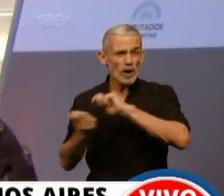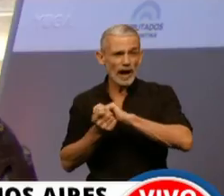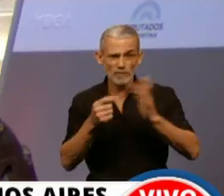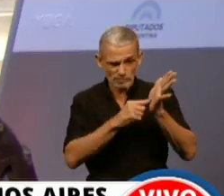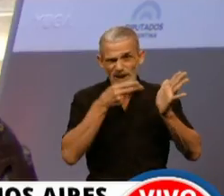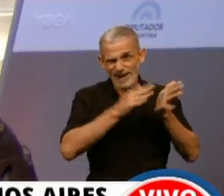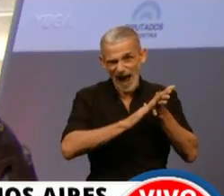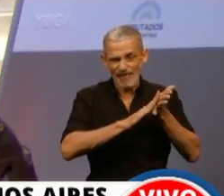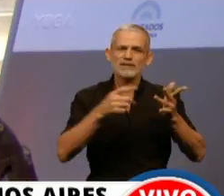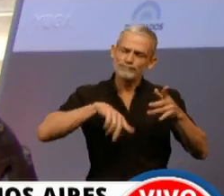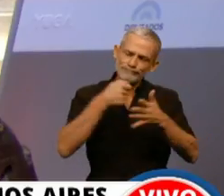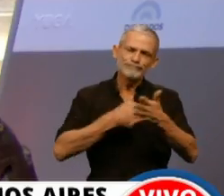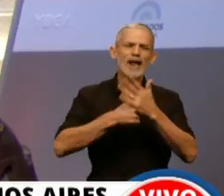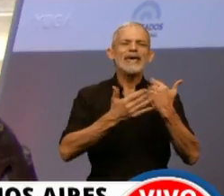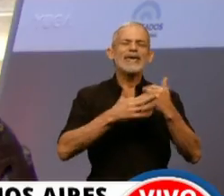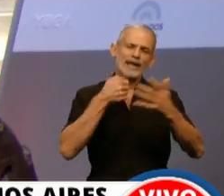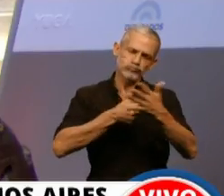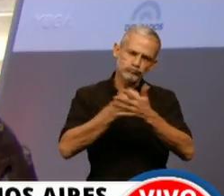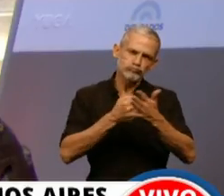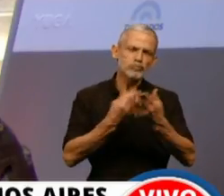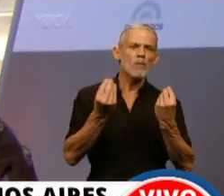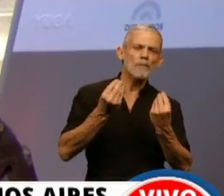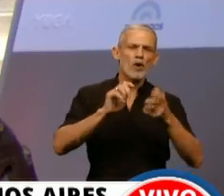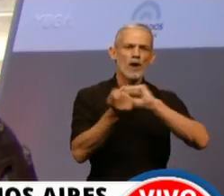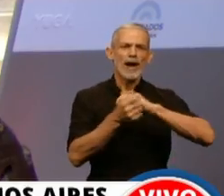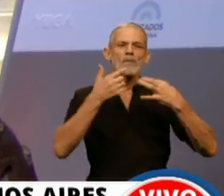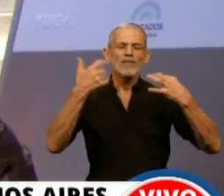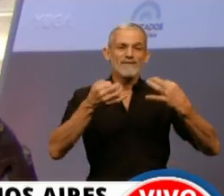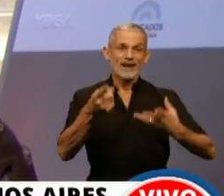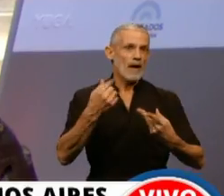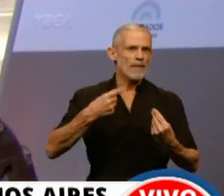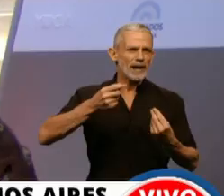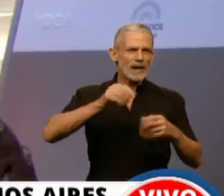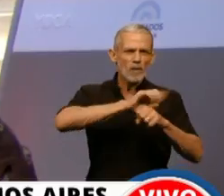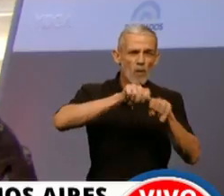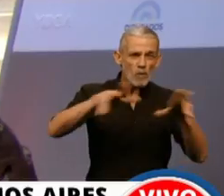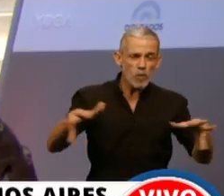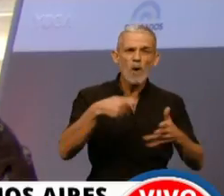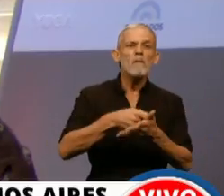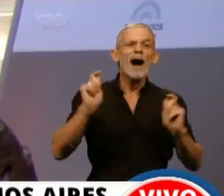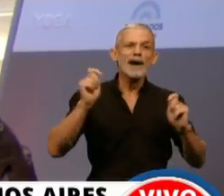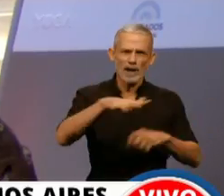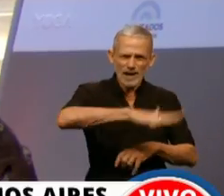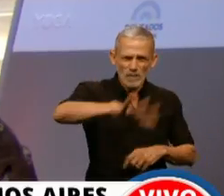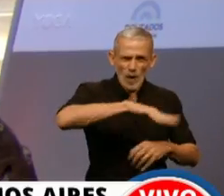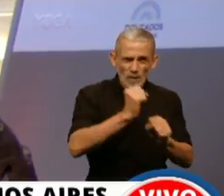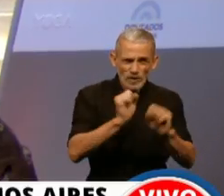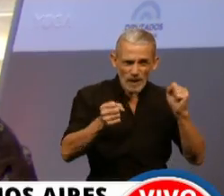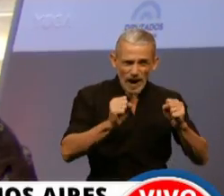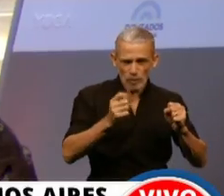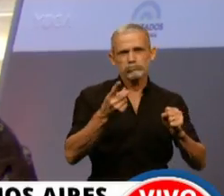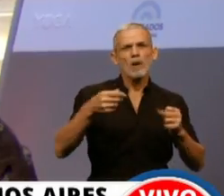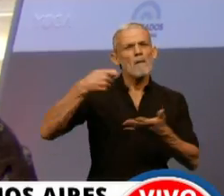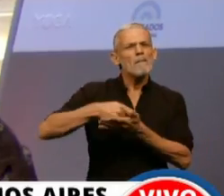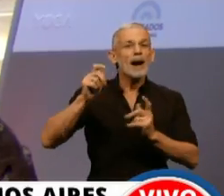por medida de fondo para que de esta crisis plena pandemia no la pague el pueblo trabajador y la paguen los que se han enriquecido